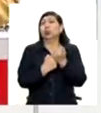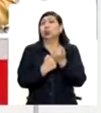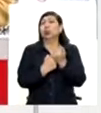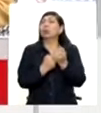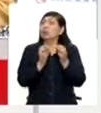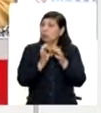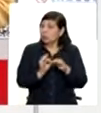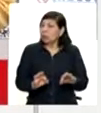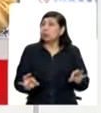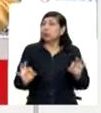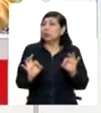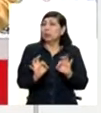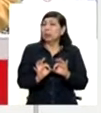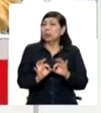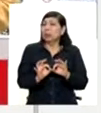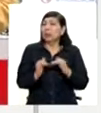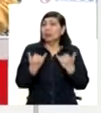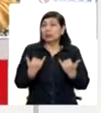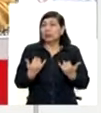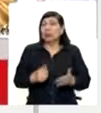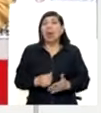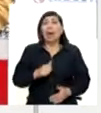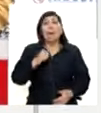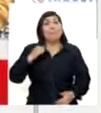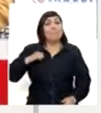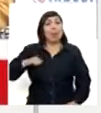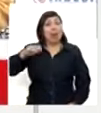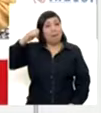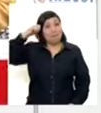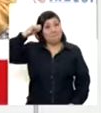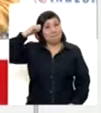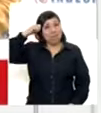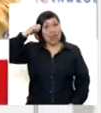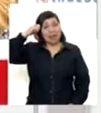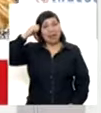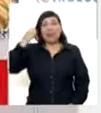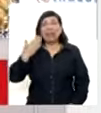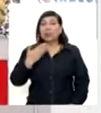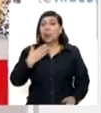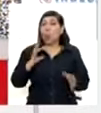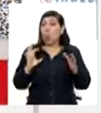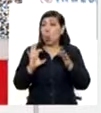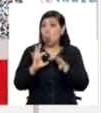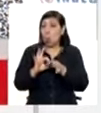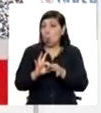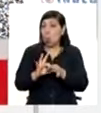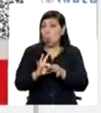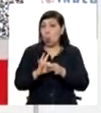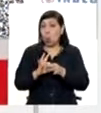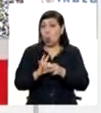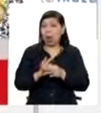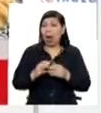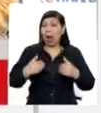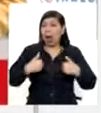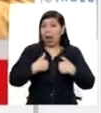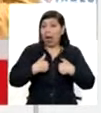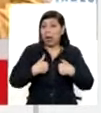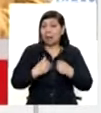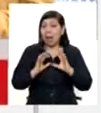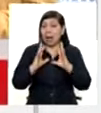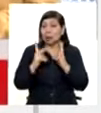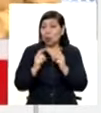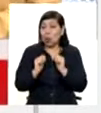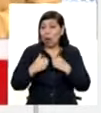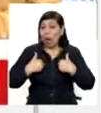acciones importantes, como es la que está realizando la Municipalidad de Magdalena del Mar de la mano con la Unión de Animalistas, justamente